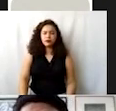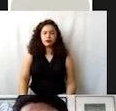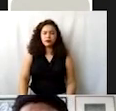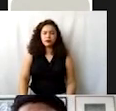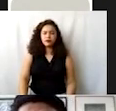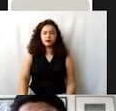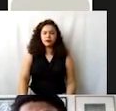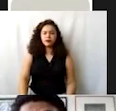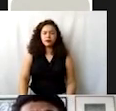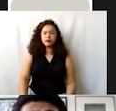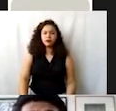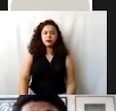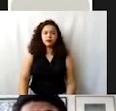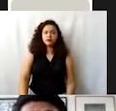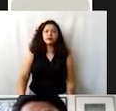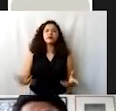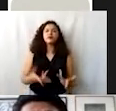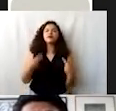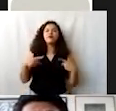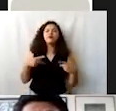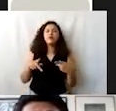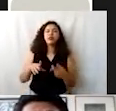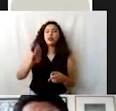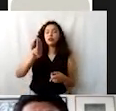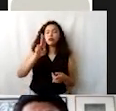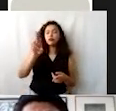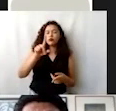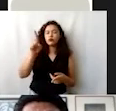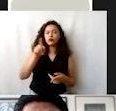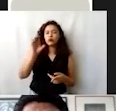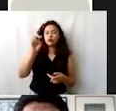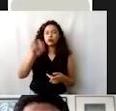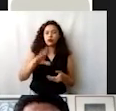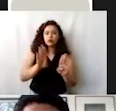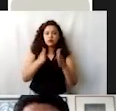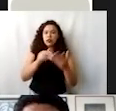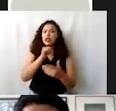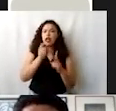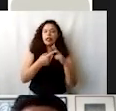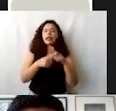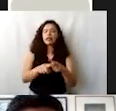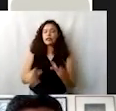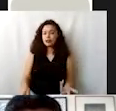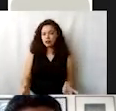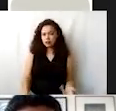¿Qué pasa si el contribuyente no habilita su buzón tributario? ¿Sí?